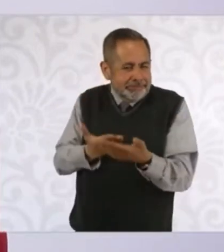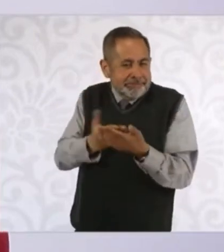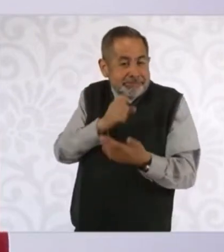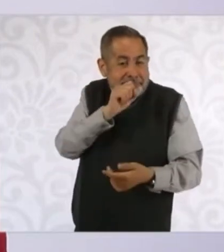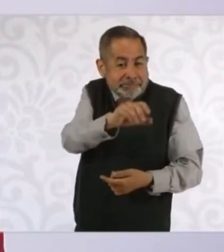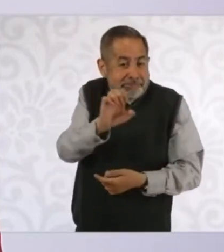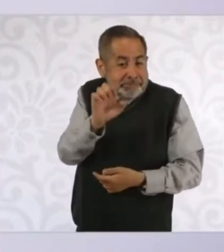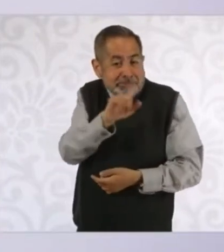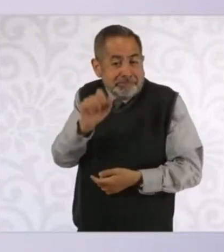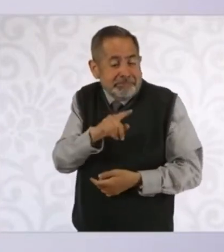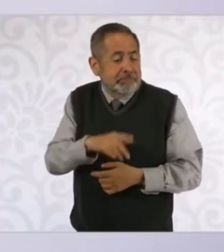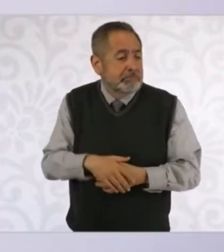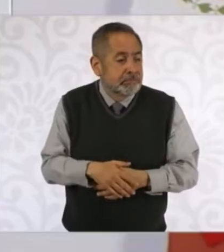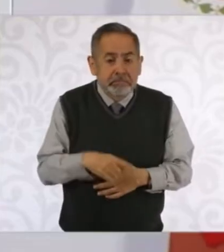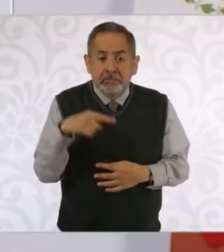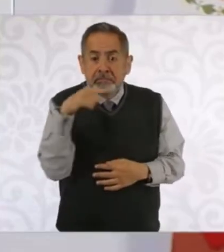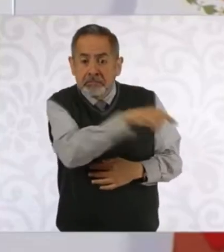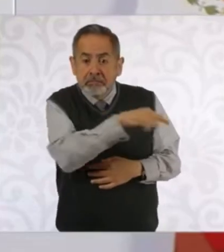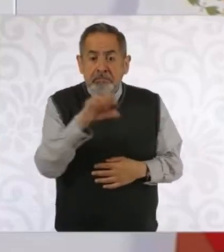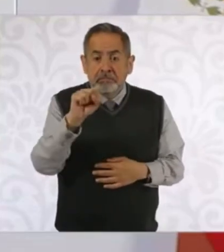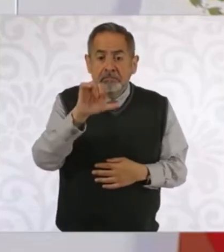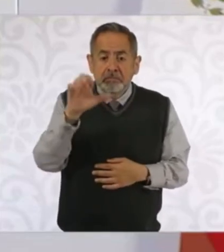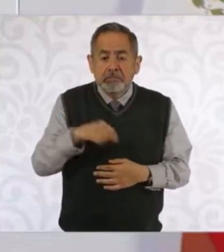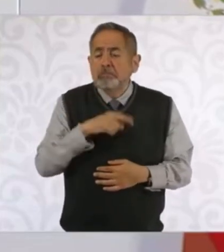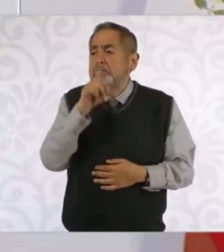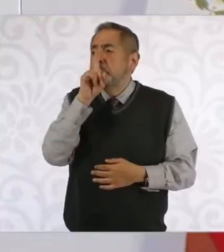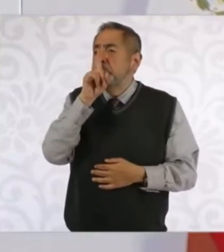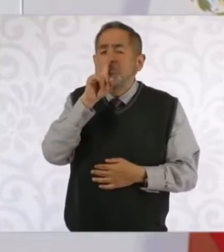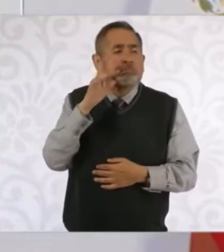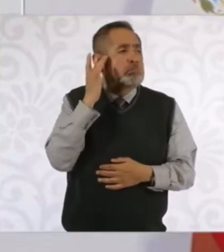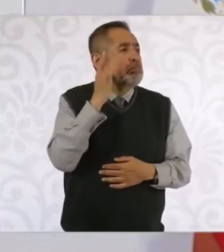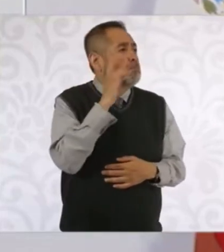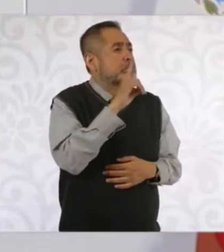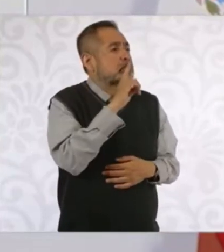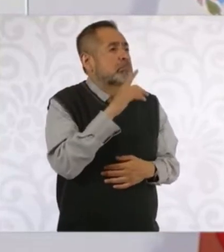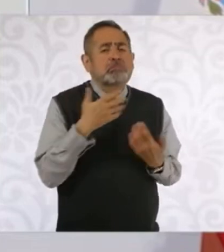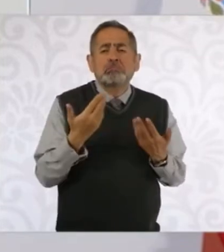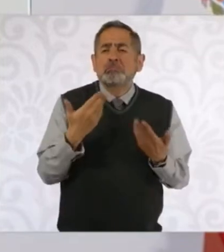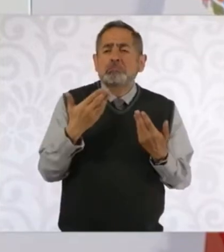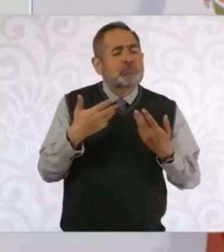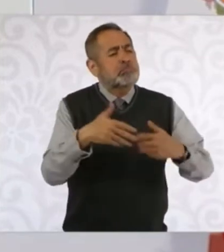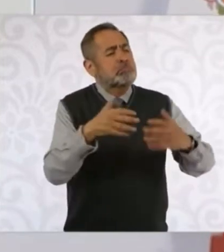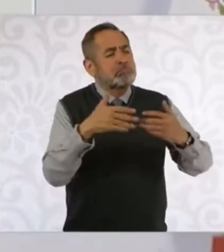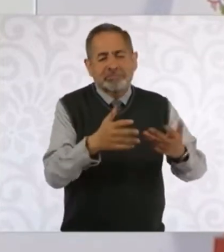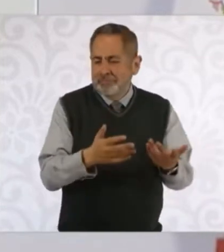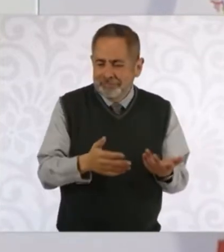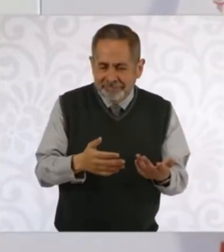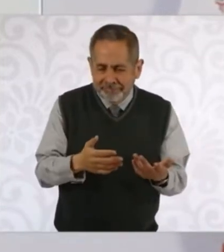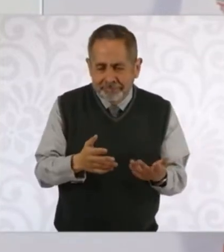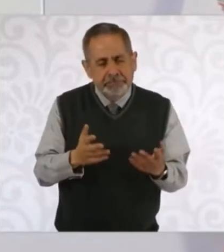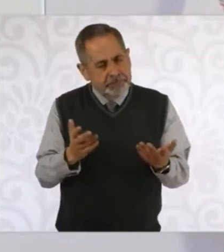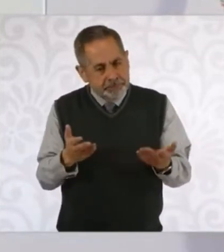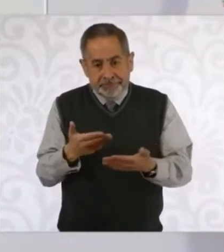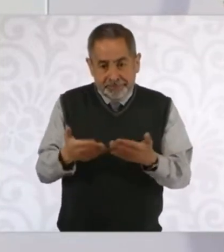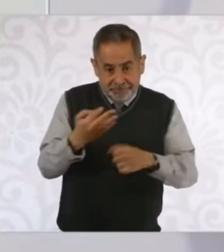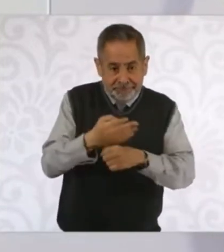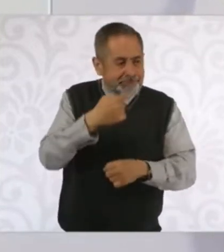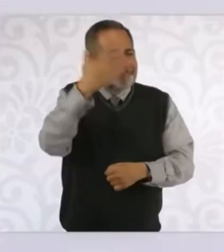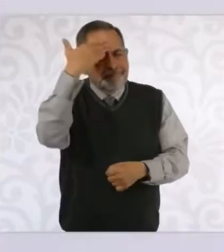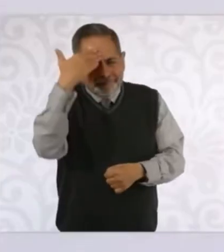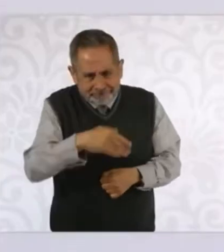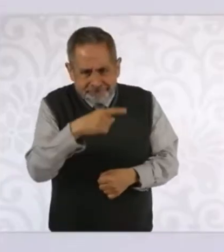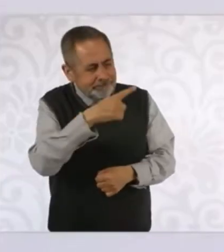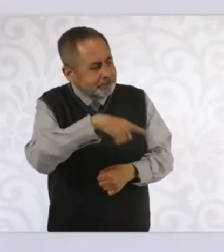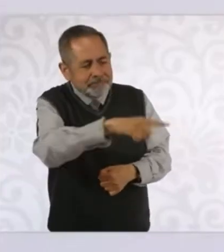México. Esos jueces, que pronto se les va a acabar su domingo 7, ya van a